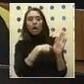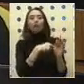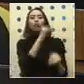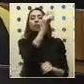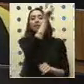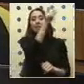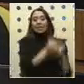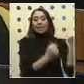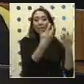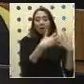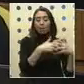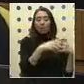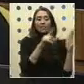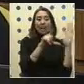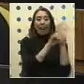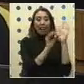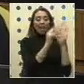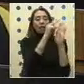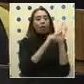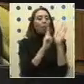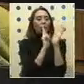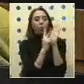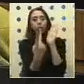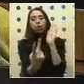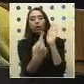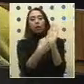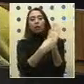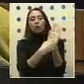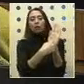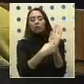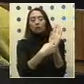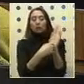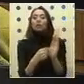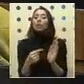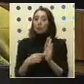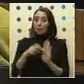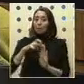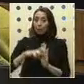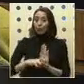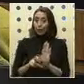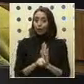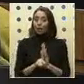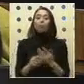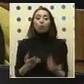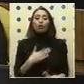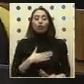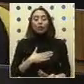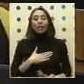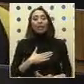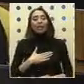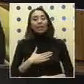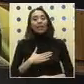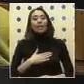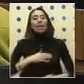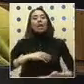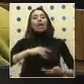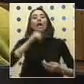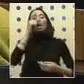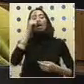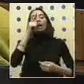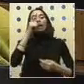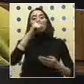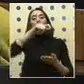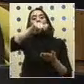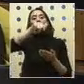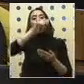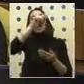ley. Y por esa razón que este proyecto de ley busca es que la contratación pública se elija a